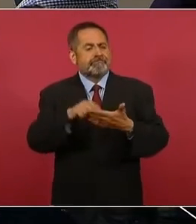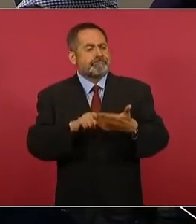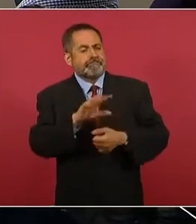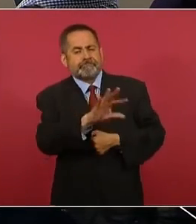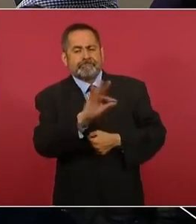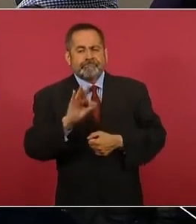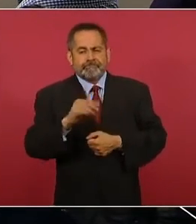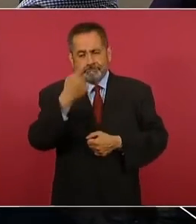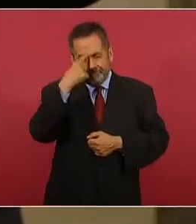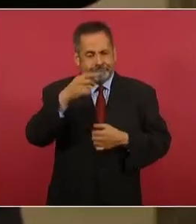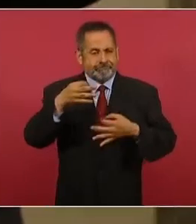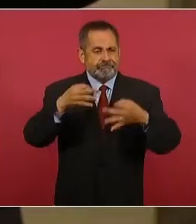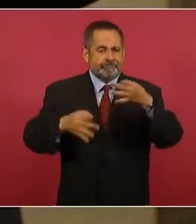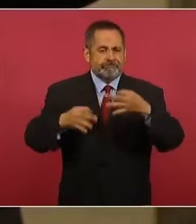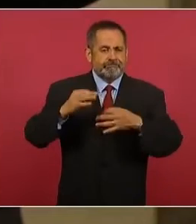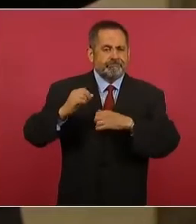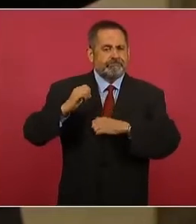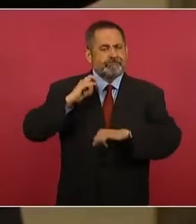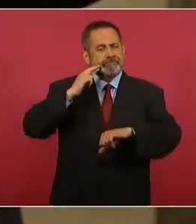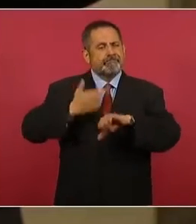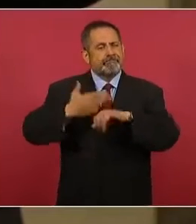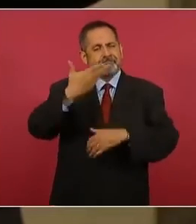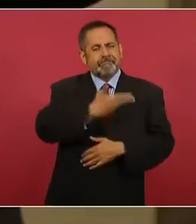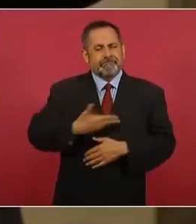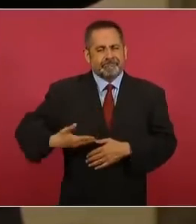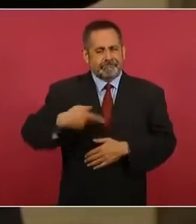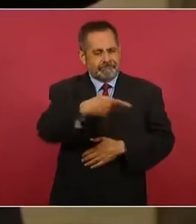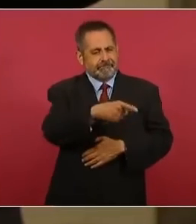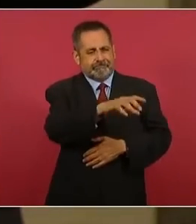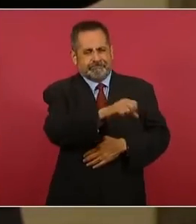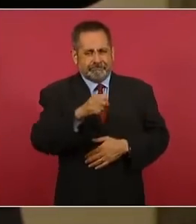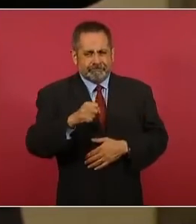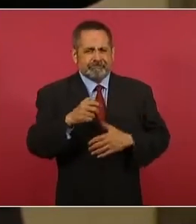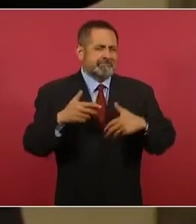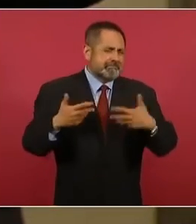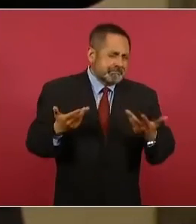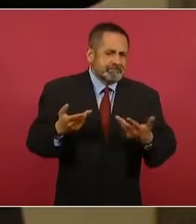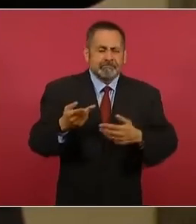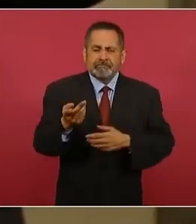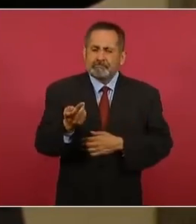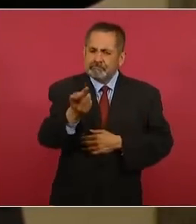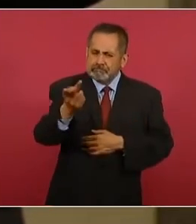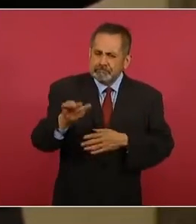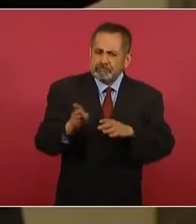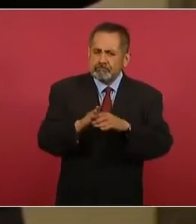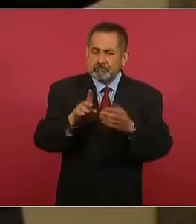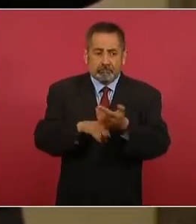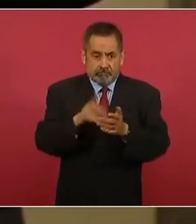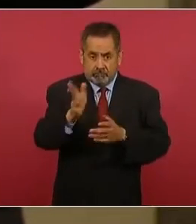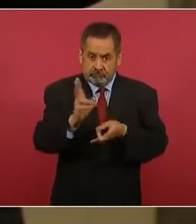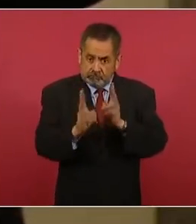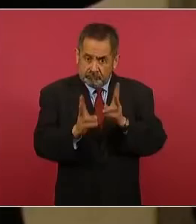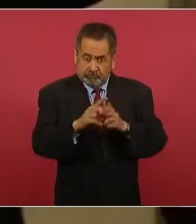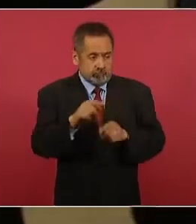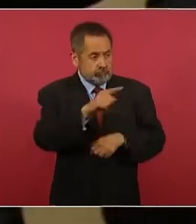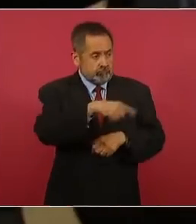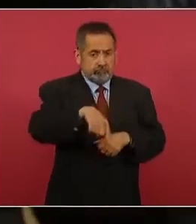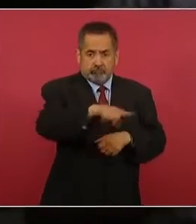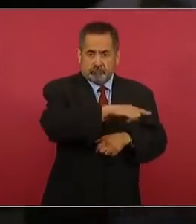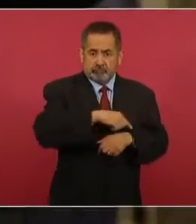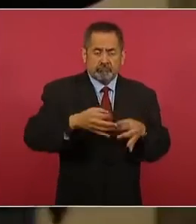de magistrado presidente. Nada más preguntarle si tuvo la oportunidad de hablar con los 11 magistrados que